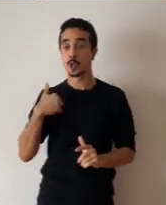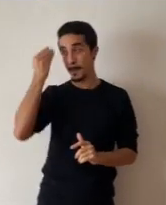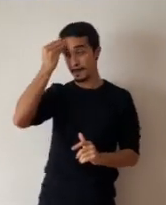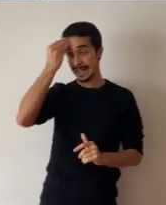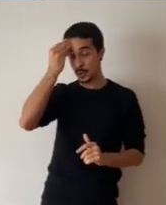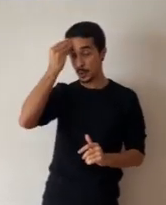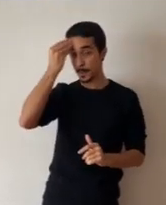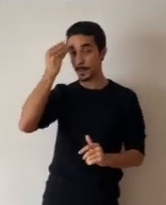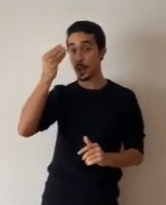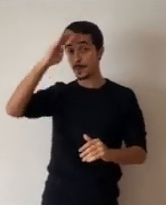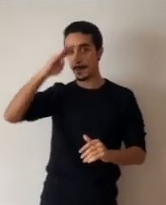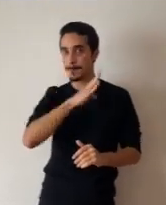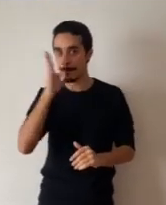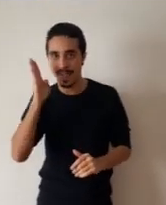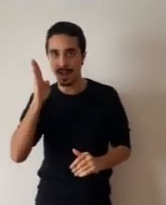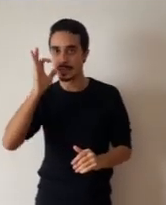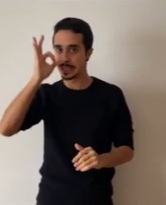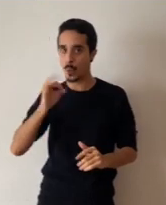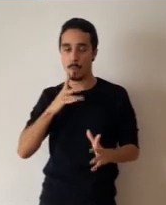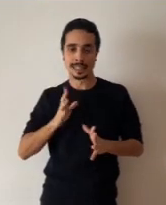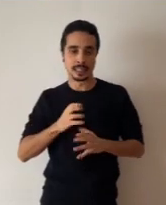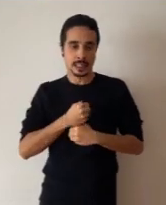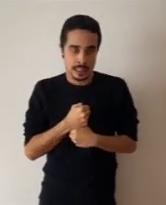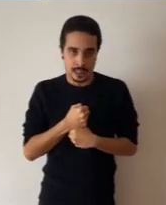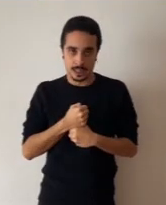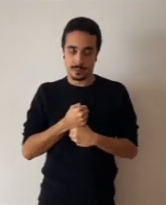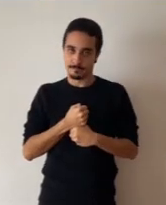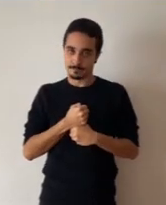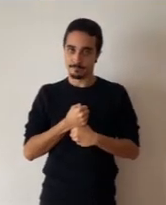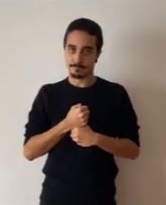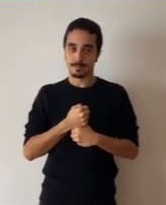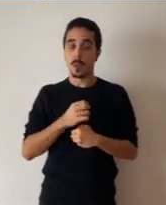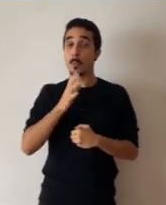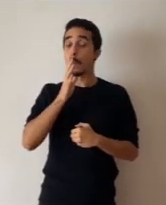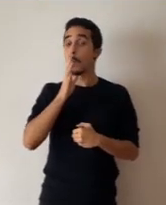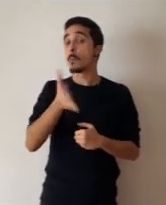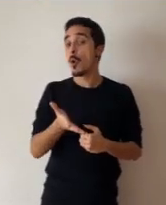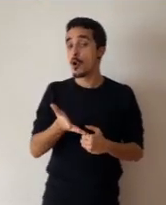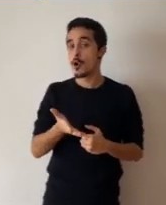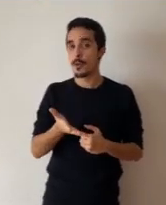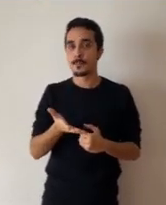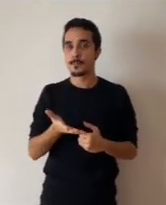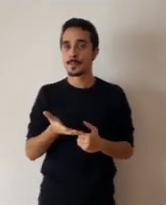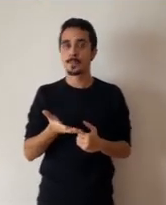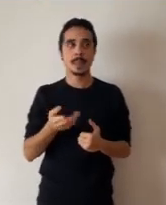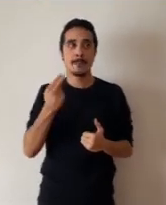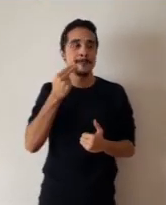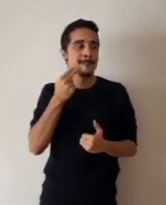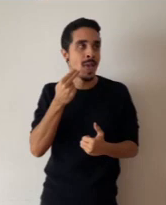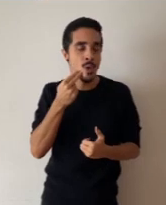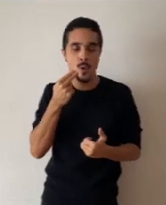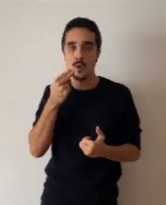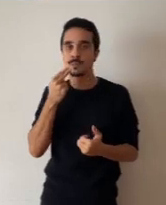que además posiblemente los padres lo viven de una manera mucho más angustiosa. Lo viven de una manera mucho más angustiosa